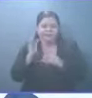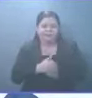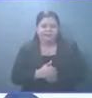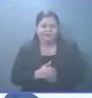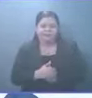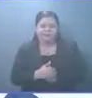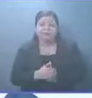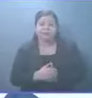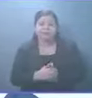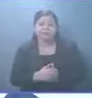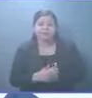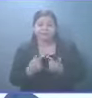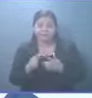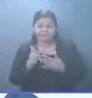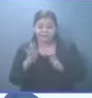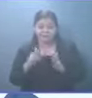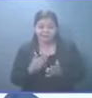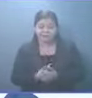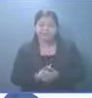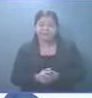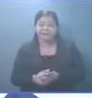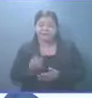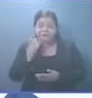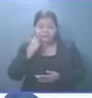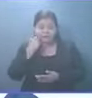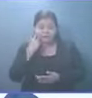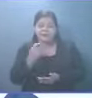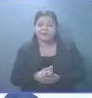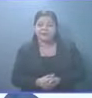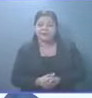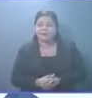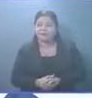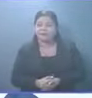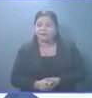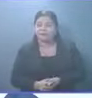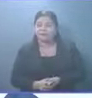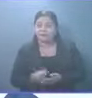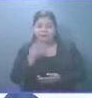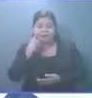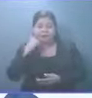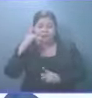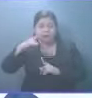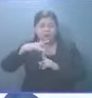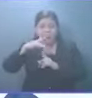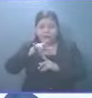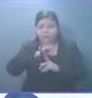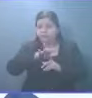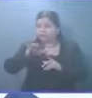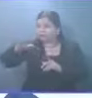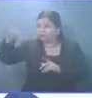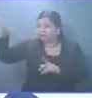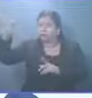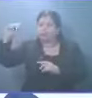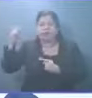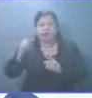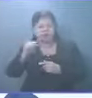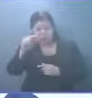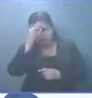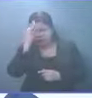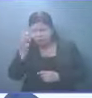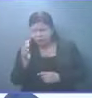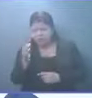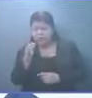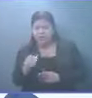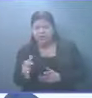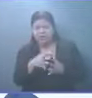de la pista del aeropuerto de Ilopango, ¿verdad? ¿Y usted cree que a los gringuitos,